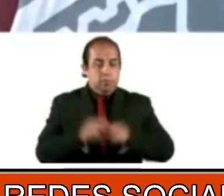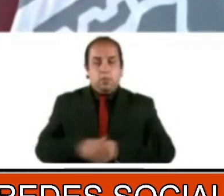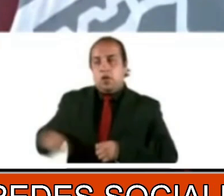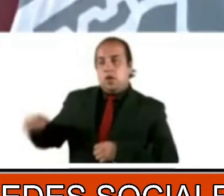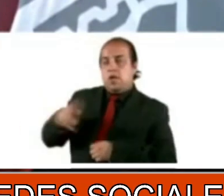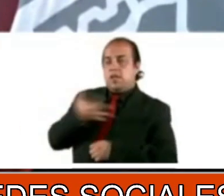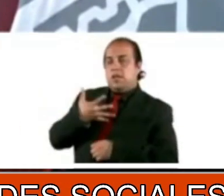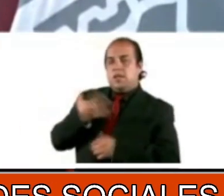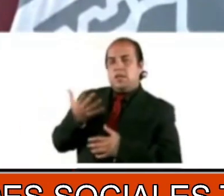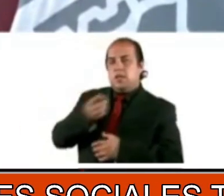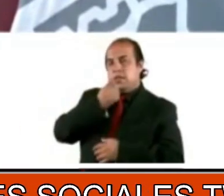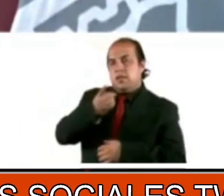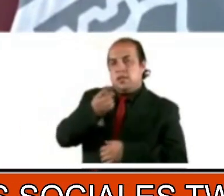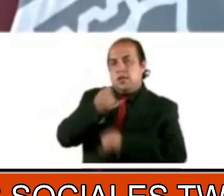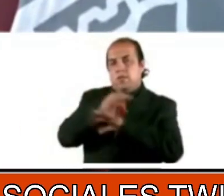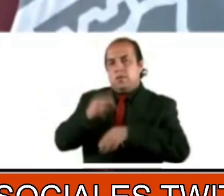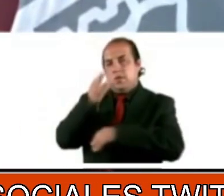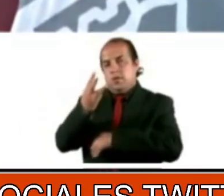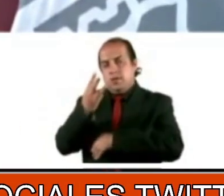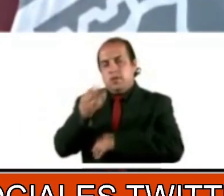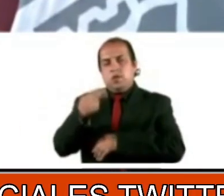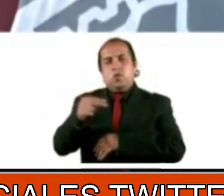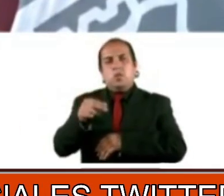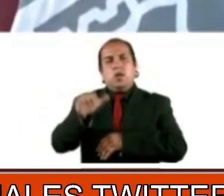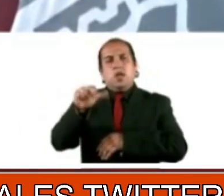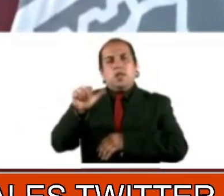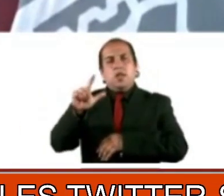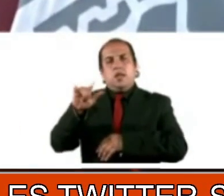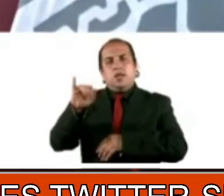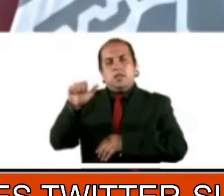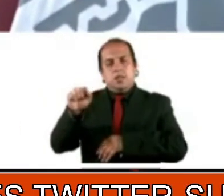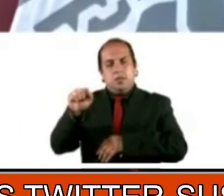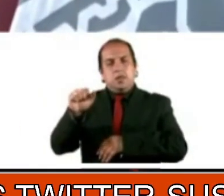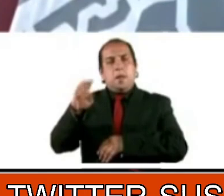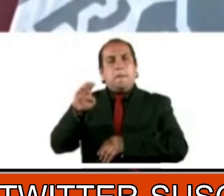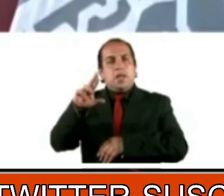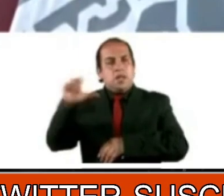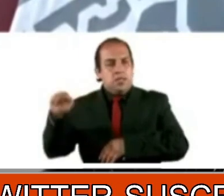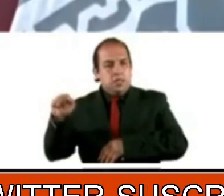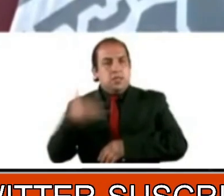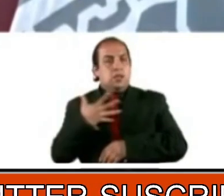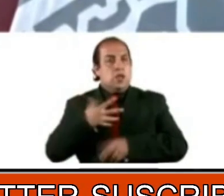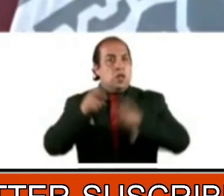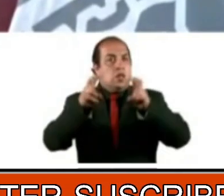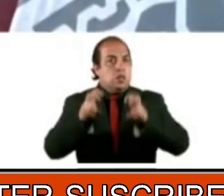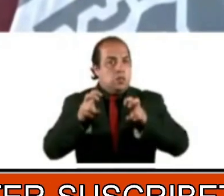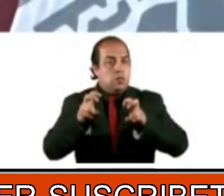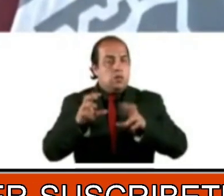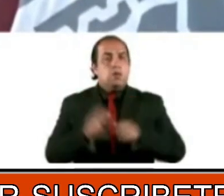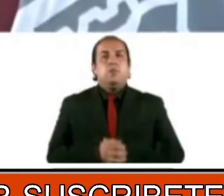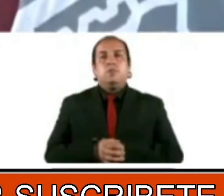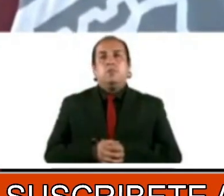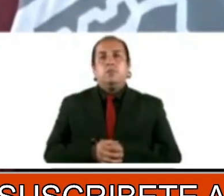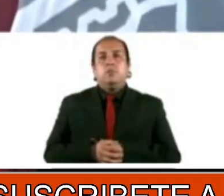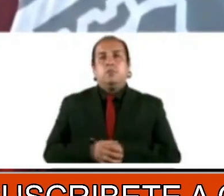en el reporte 3 el análisis de barreras, que en términos de la metodología que el gobierno compró a